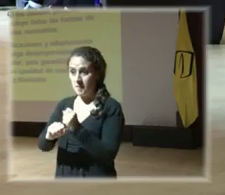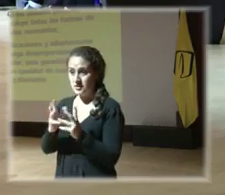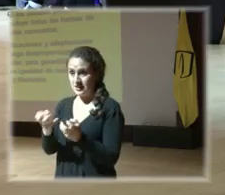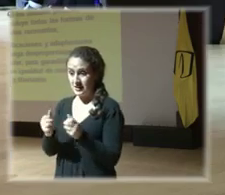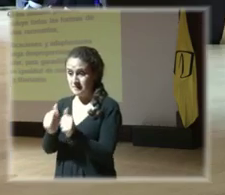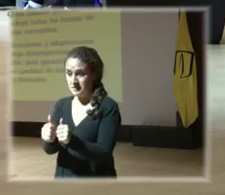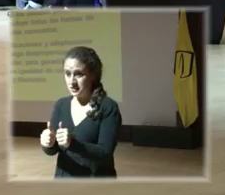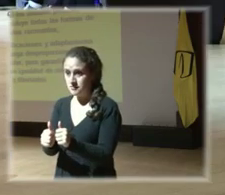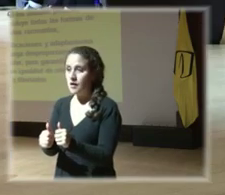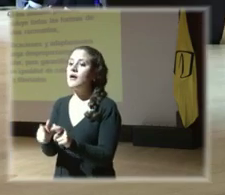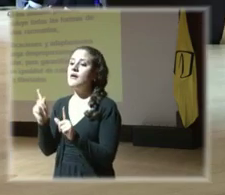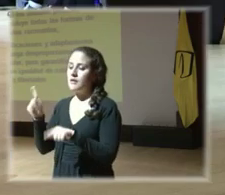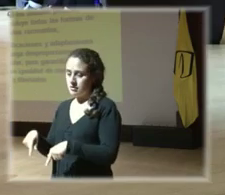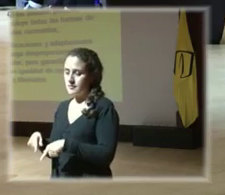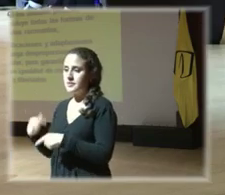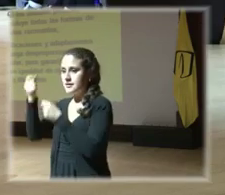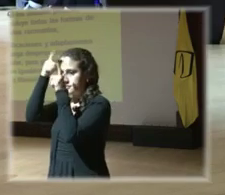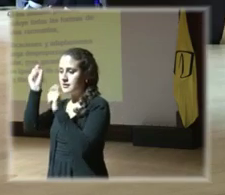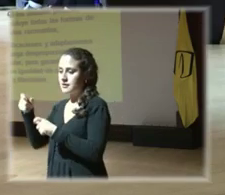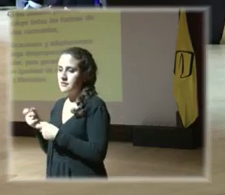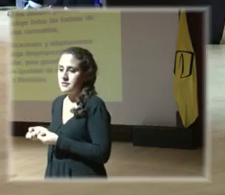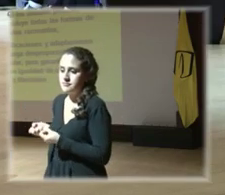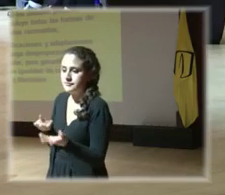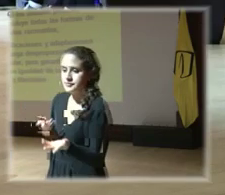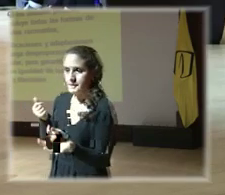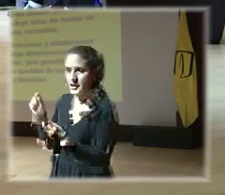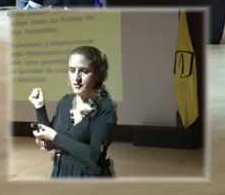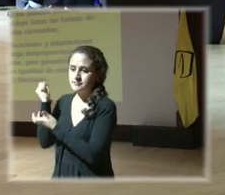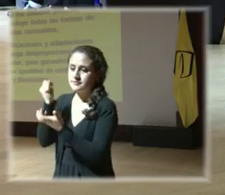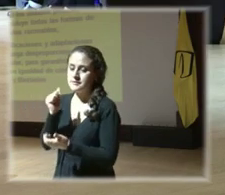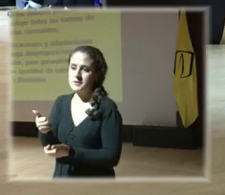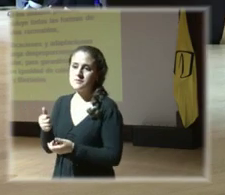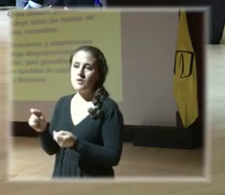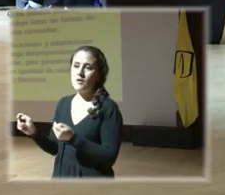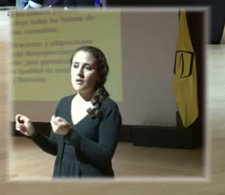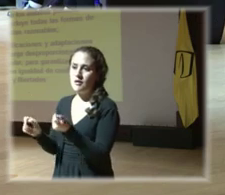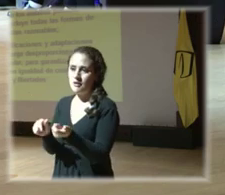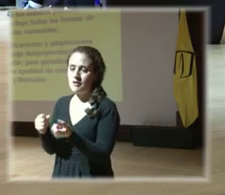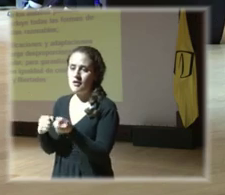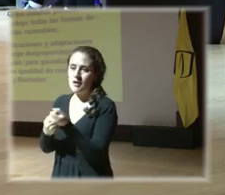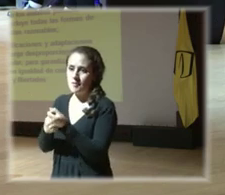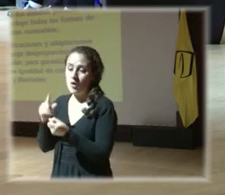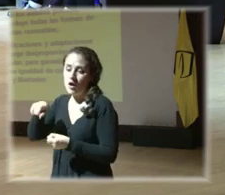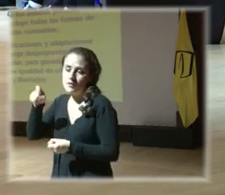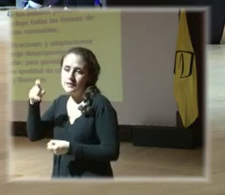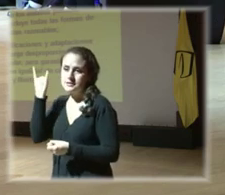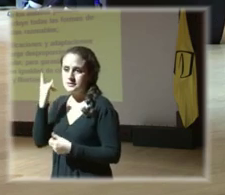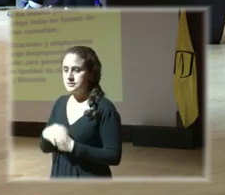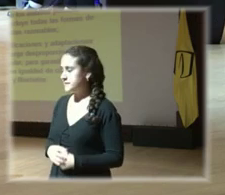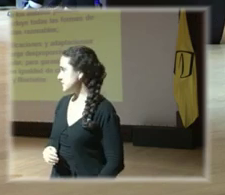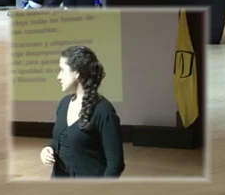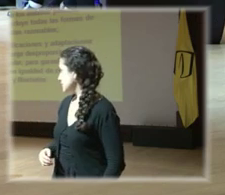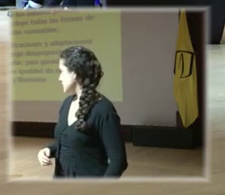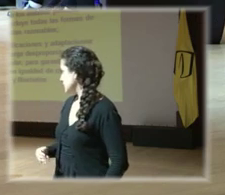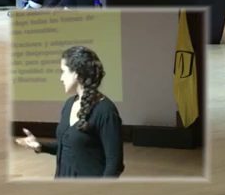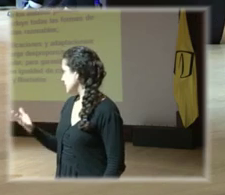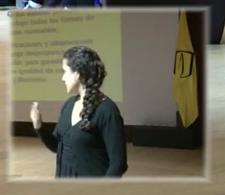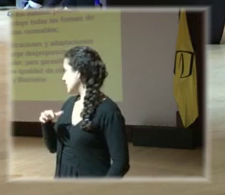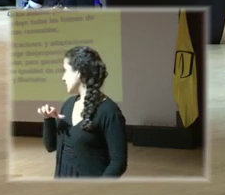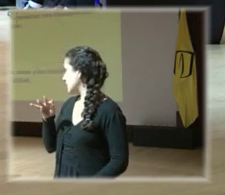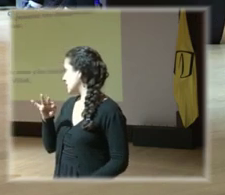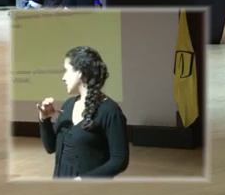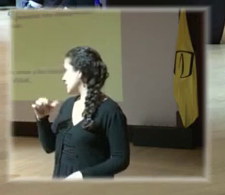como necesarios, pero también tener recursos del Estado cuando son necesarios. Patricia y luego